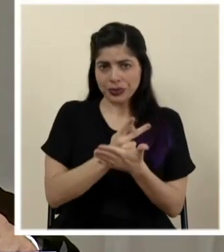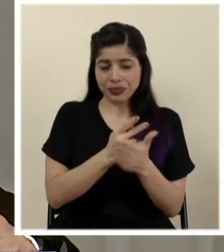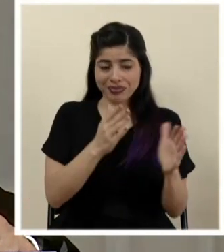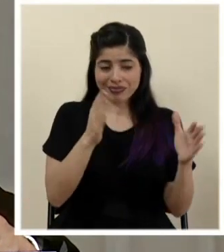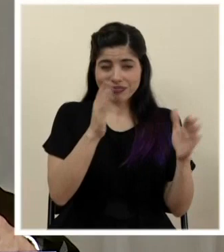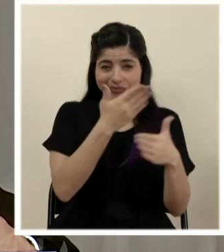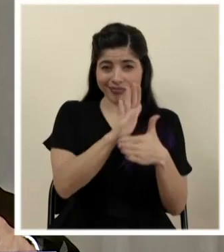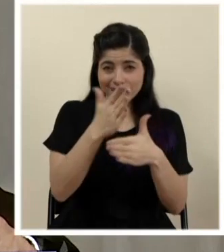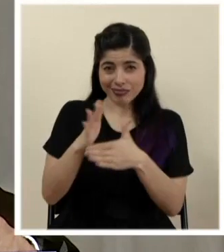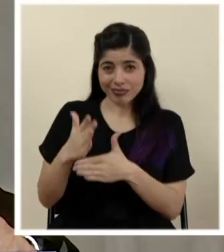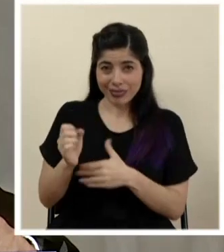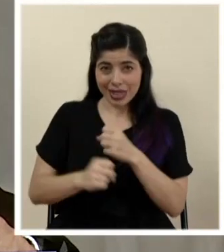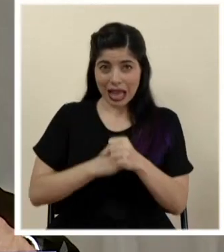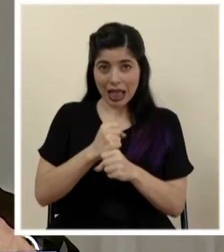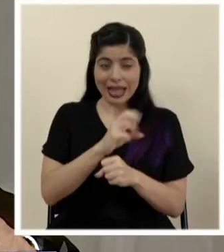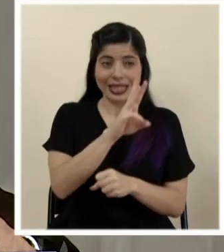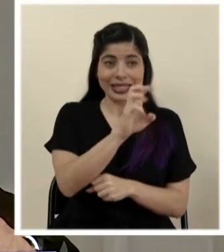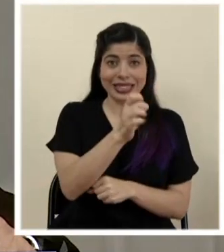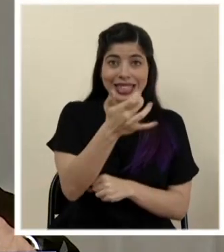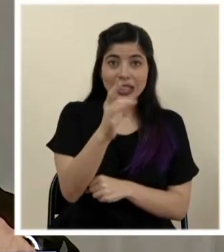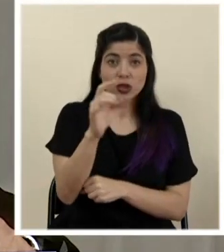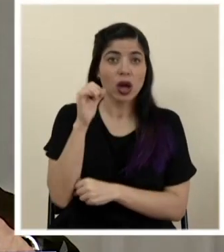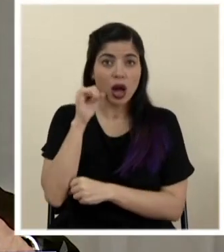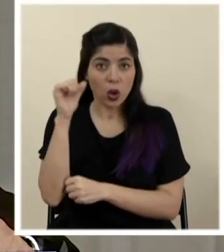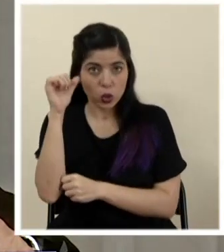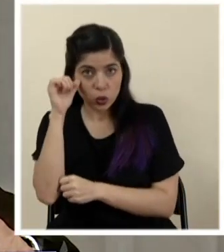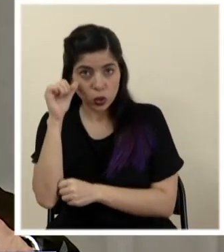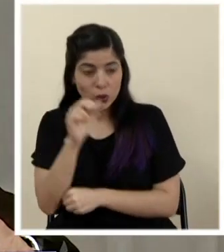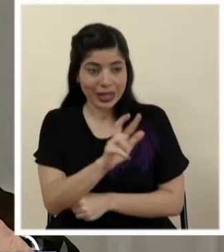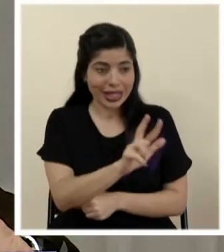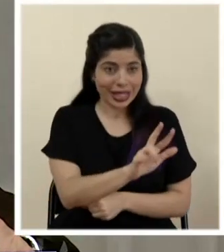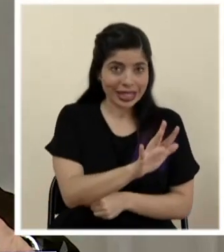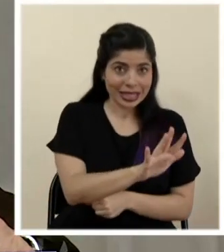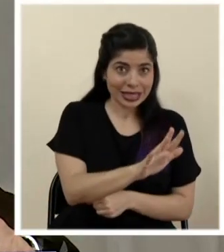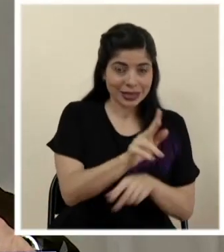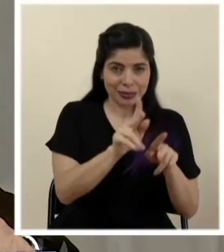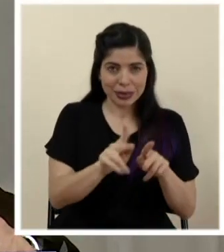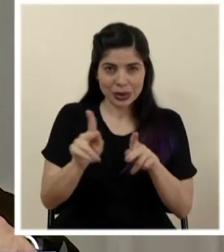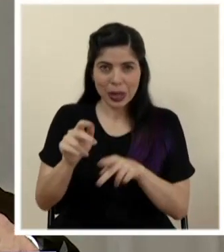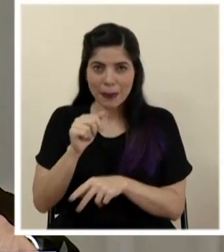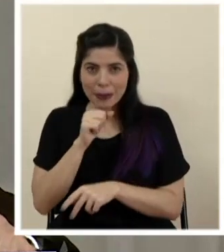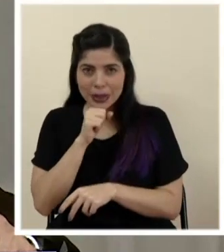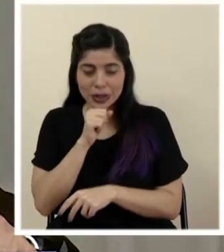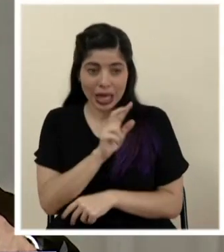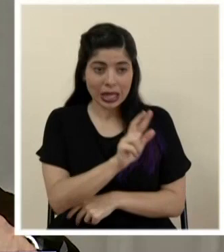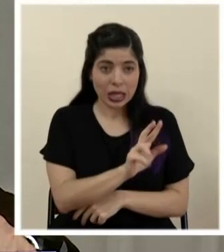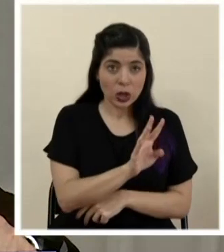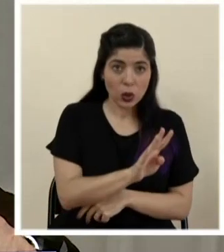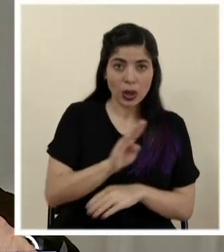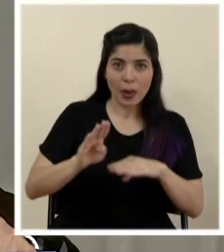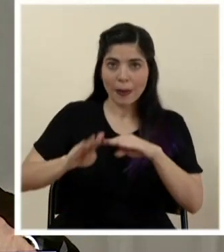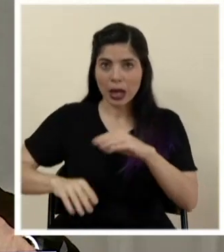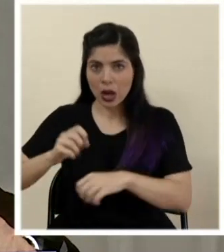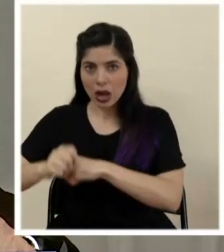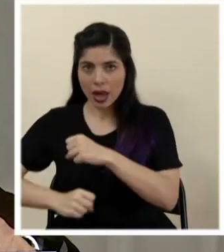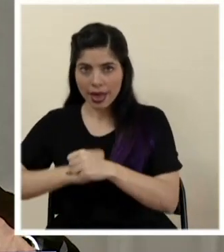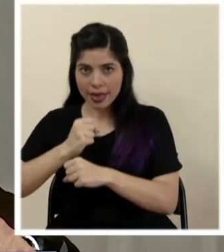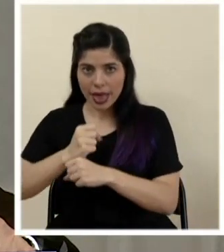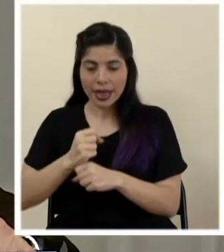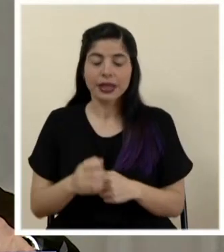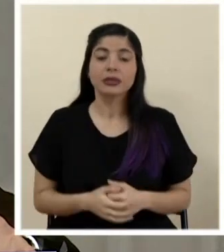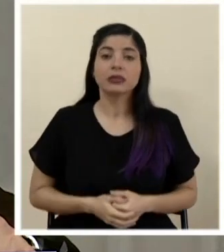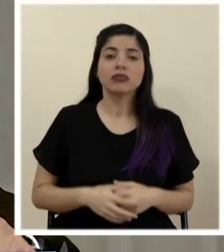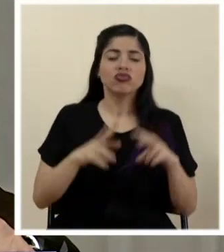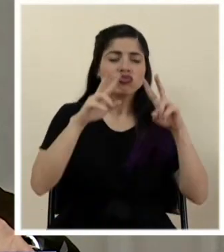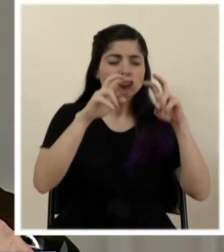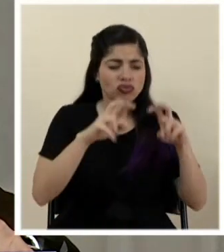edad tendríamos 618 adultos, 35 personas mayores y 34 menores de edad. Se